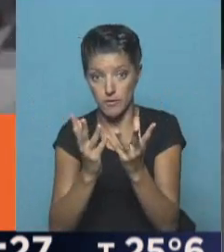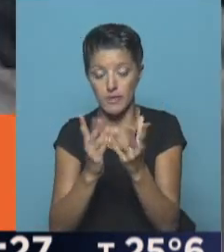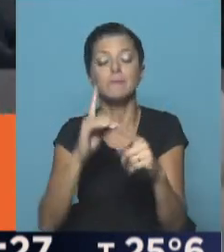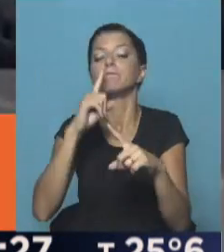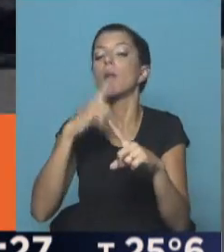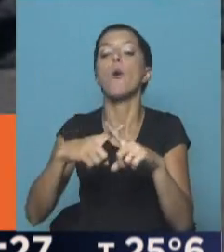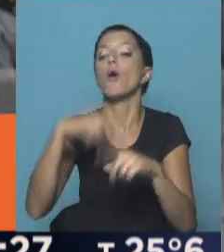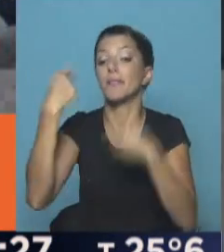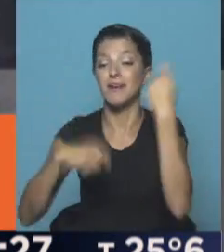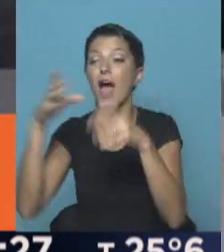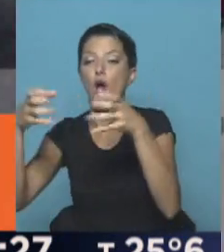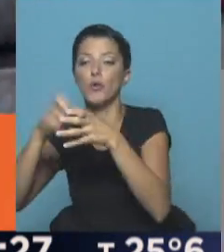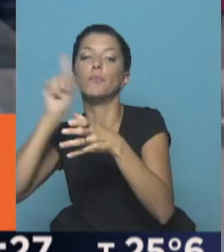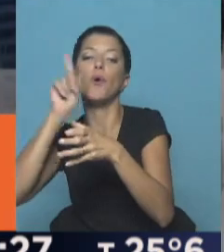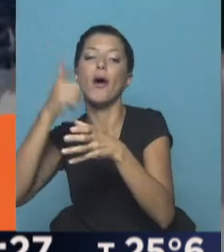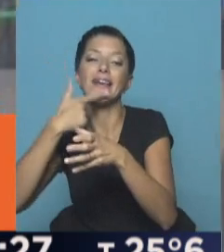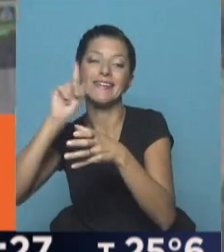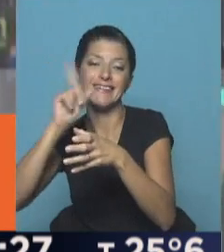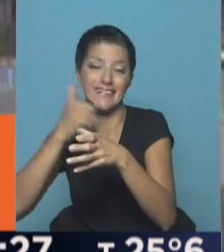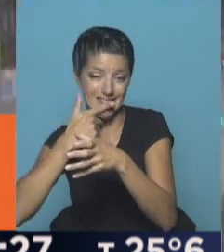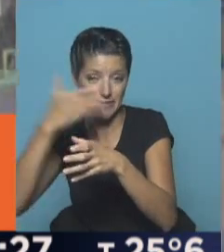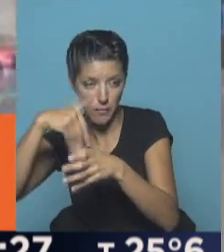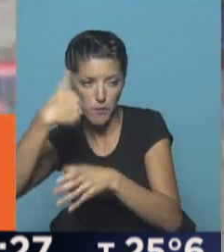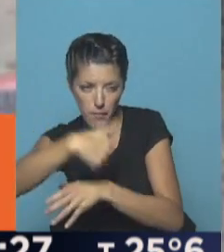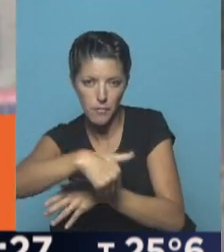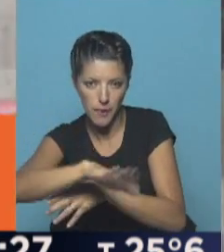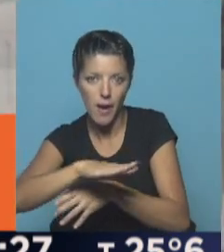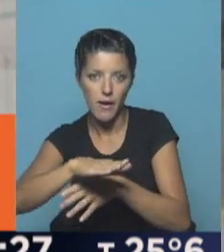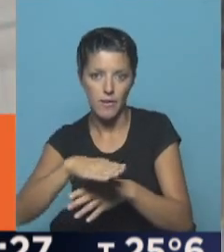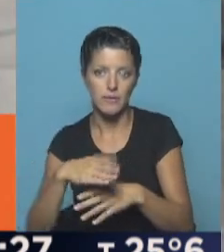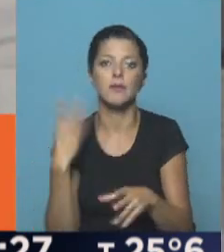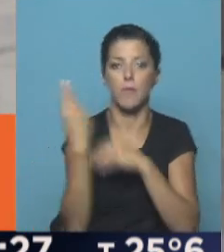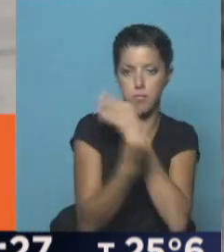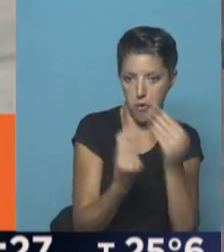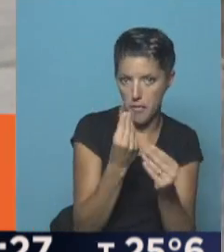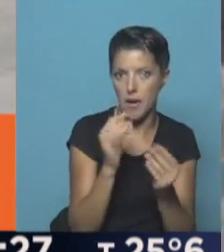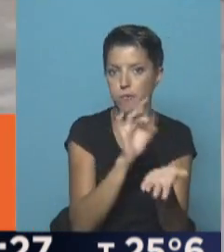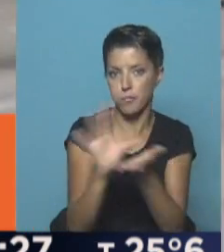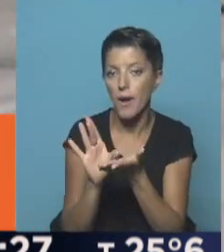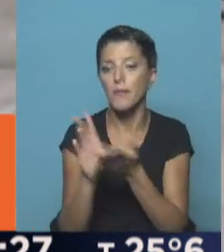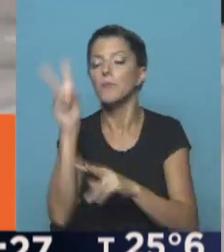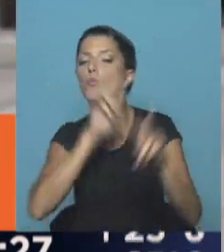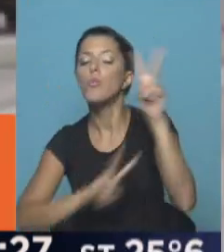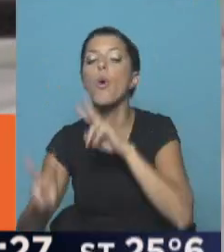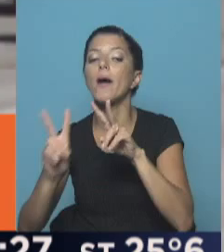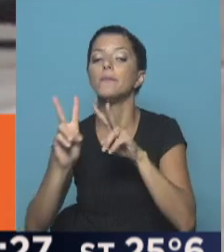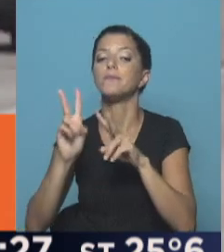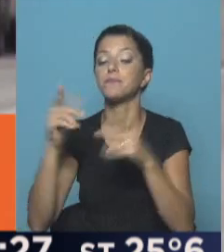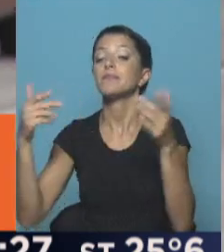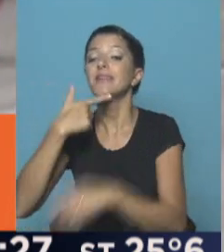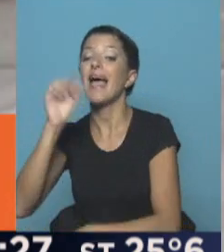debilidad el ISIS comenzará, ya lo hace, comenzará a trasladar sus acciones. Es decir, debilitamiento geopolítico en el escenario